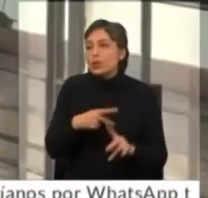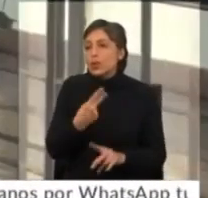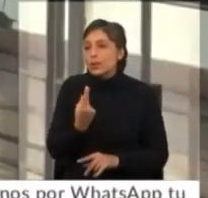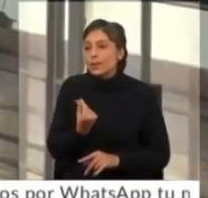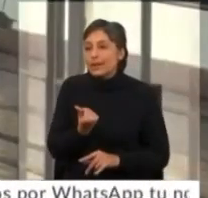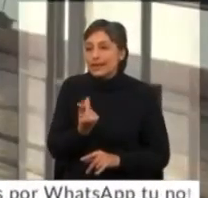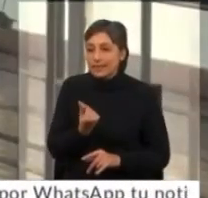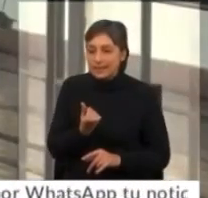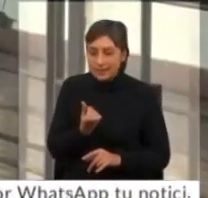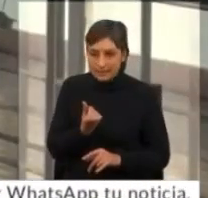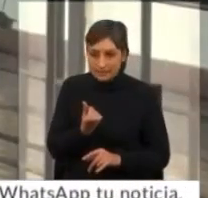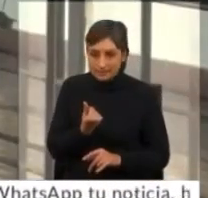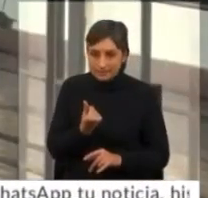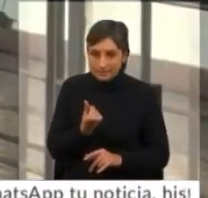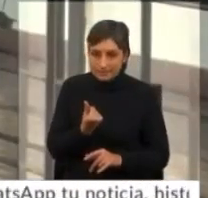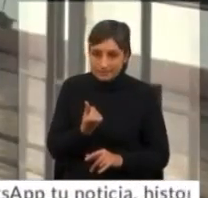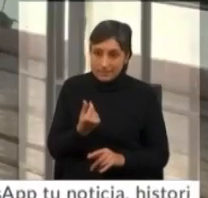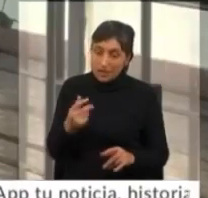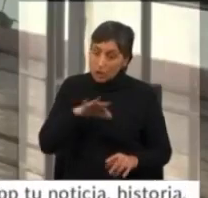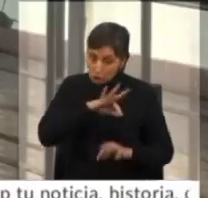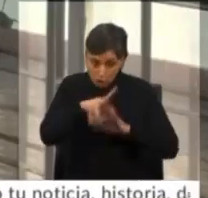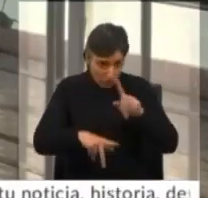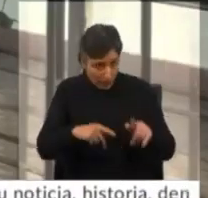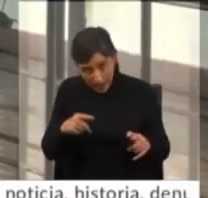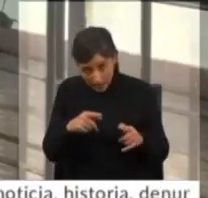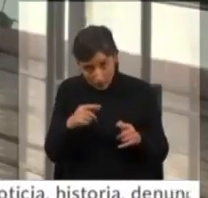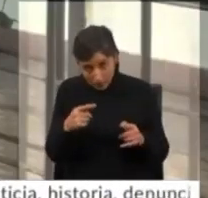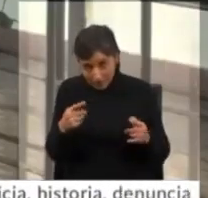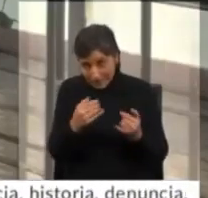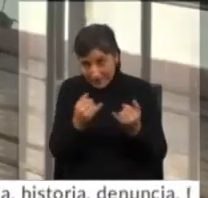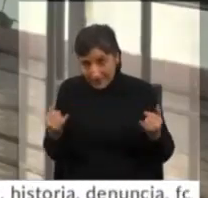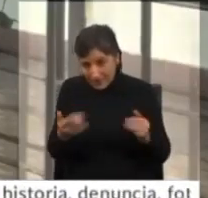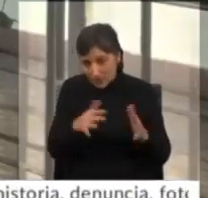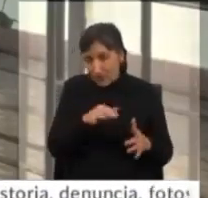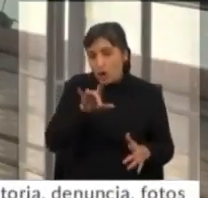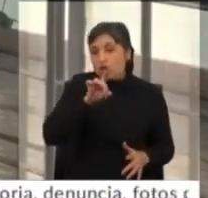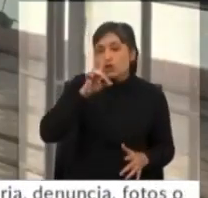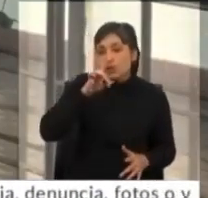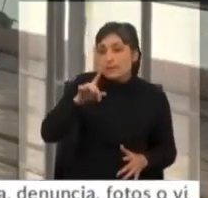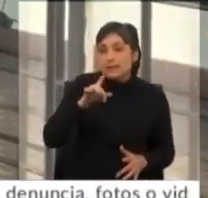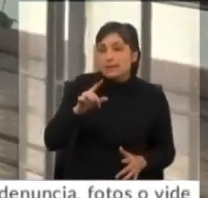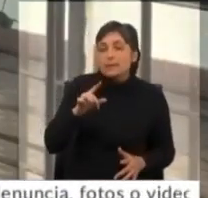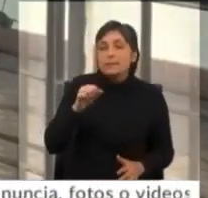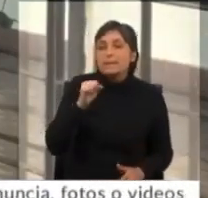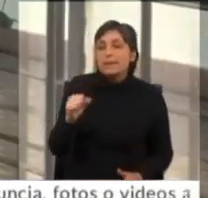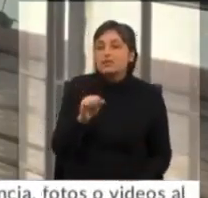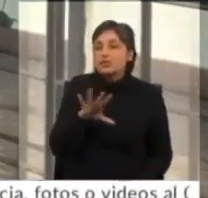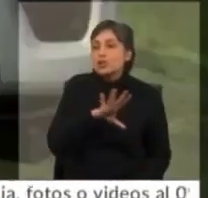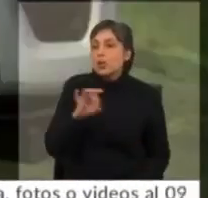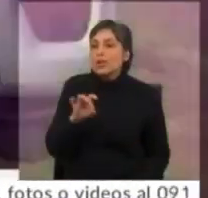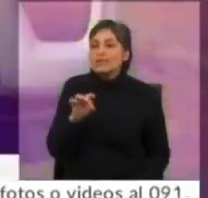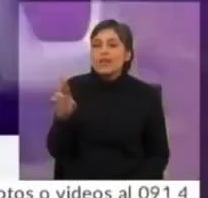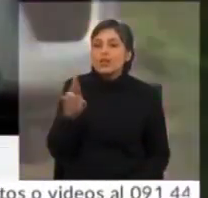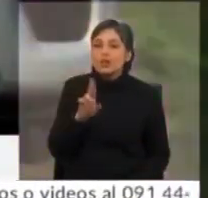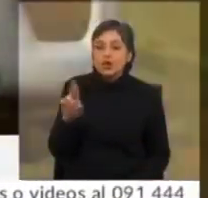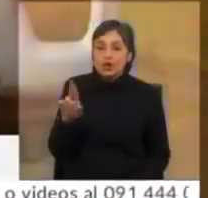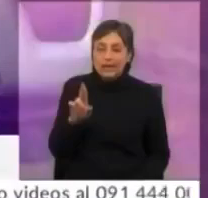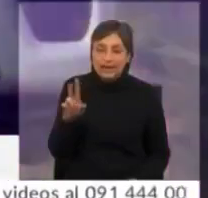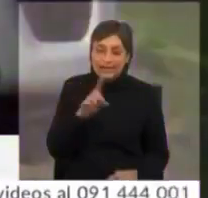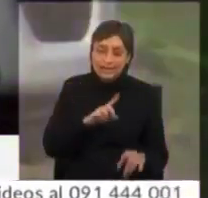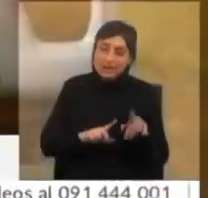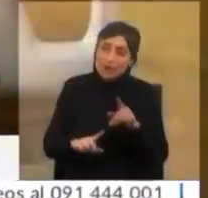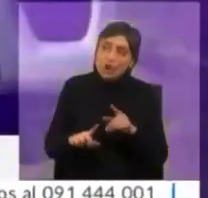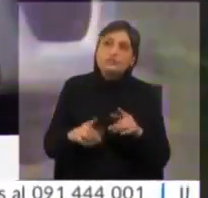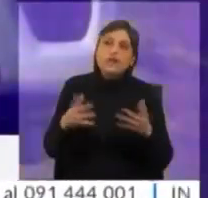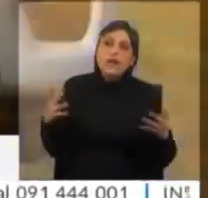llevan la recaudación del día, aproximadamente 12 mil pesos y 50 dólares. Ahí se inicia un procedimiento